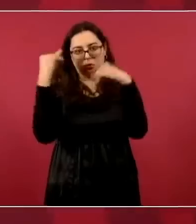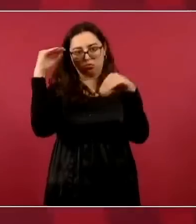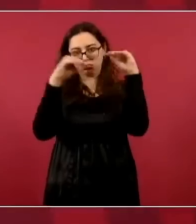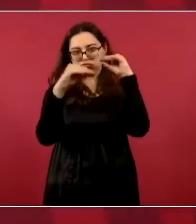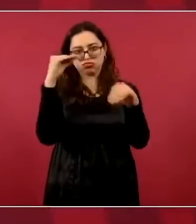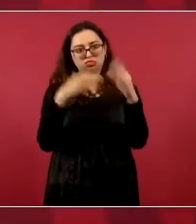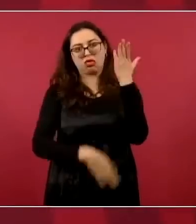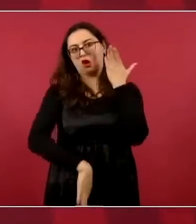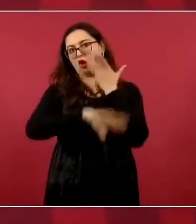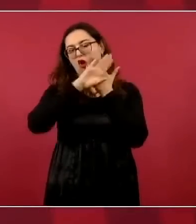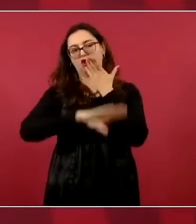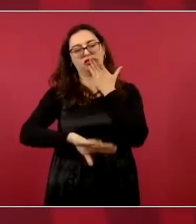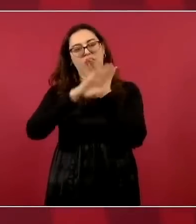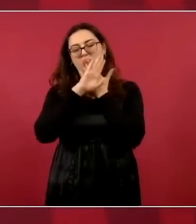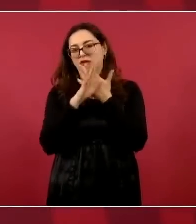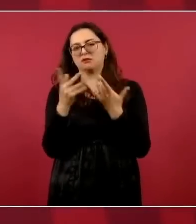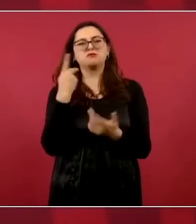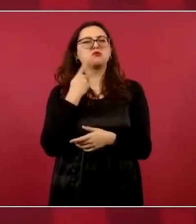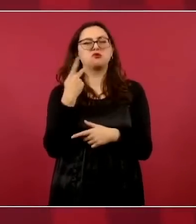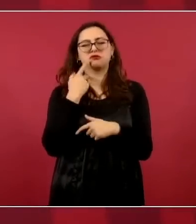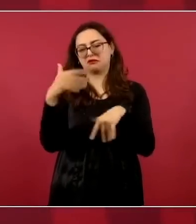y borregos.